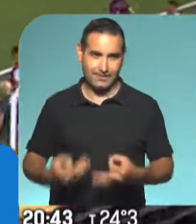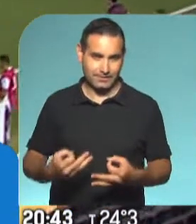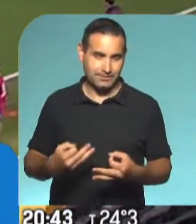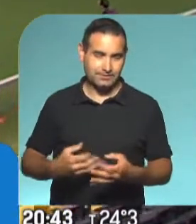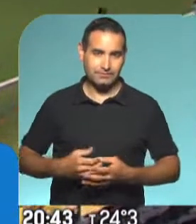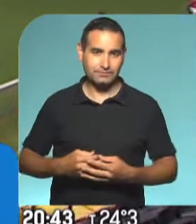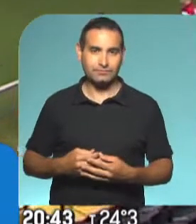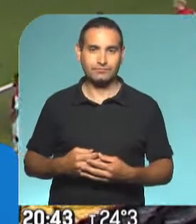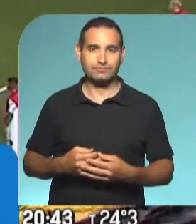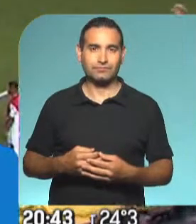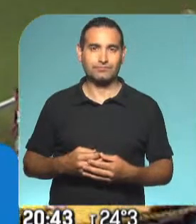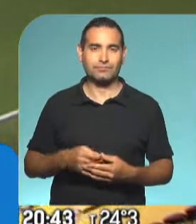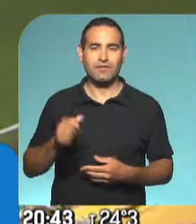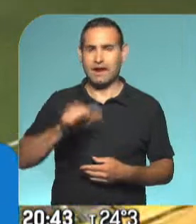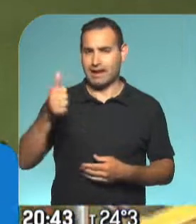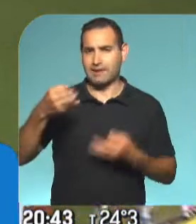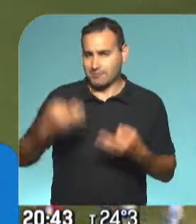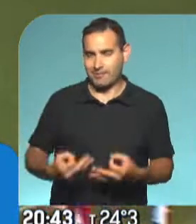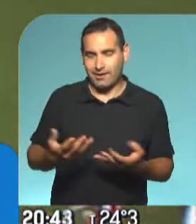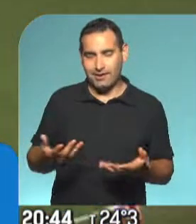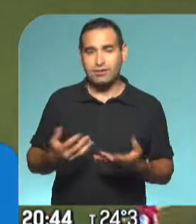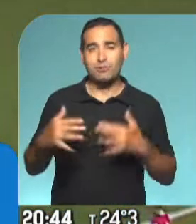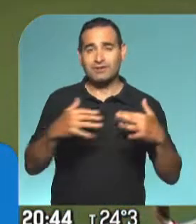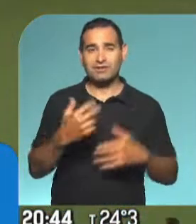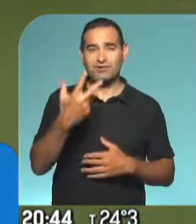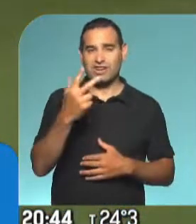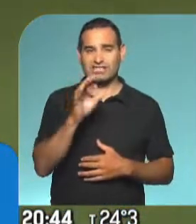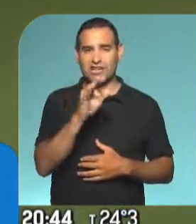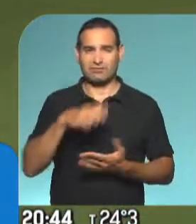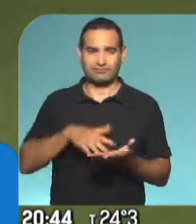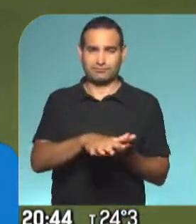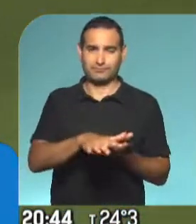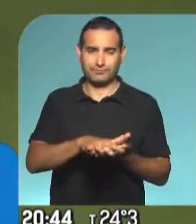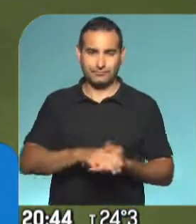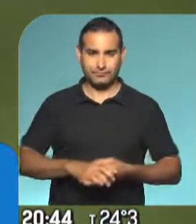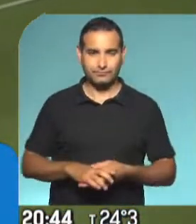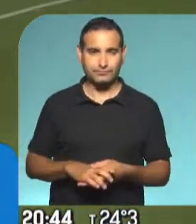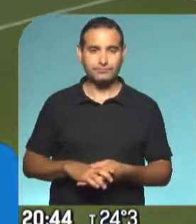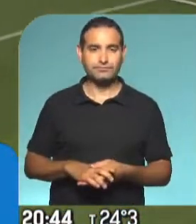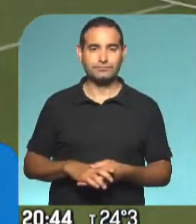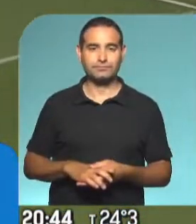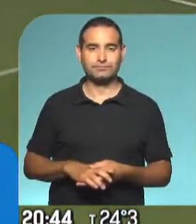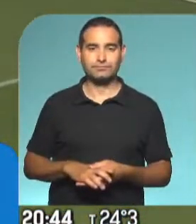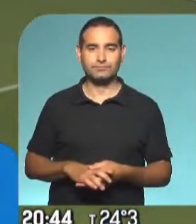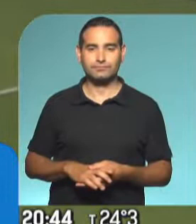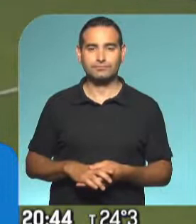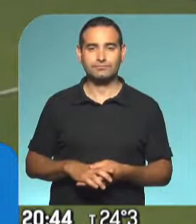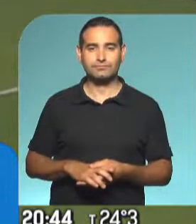bien, han ganado con justicia un partido 3-0 que no dejó absolutamente ninguna duda,